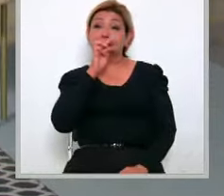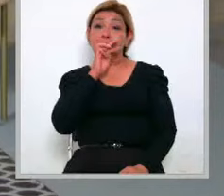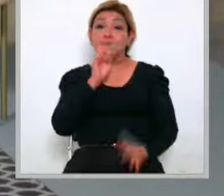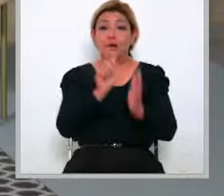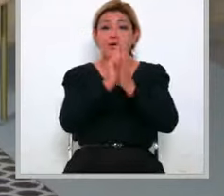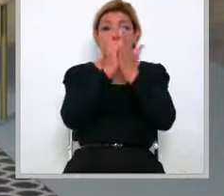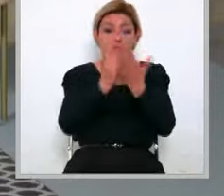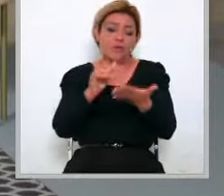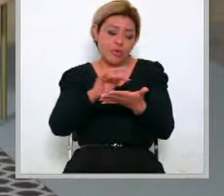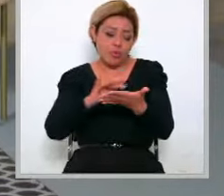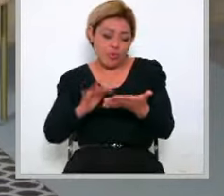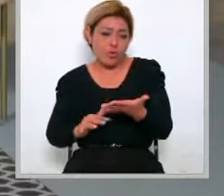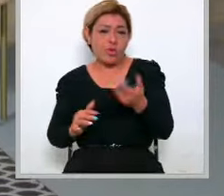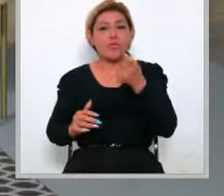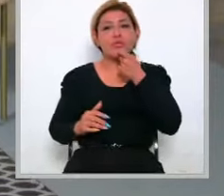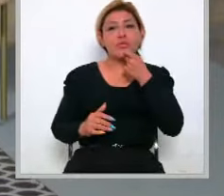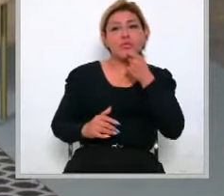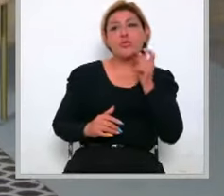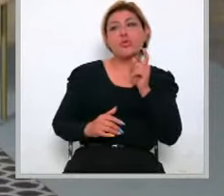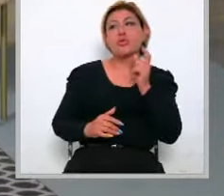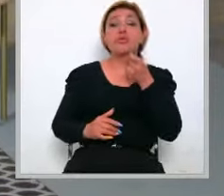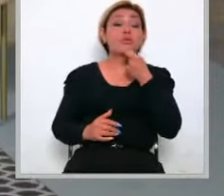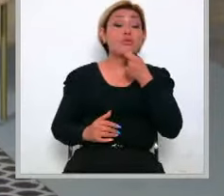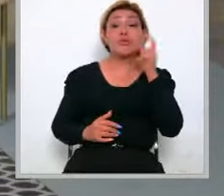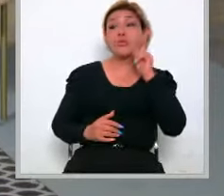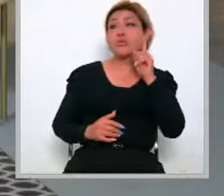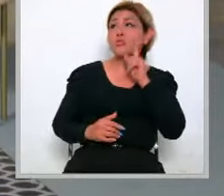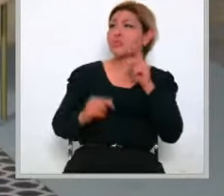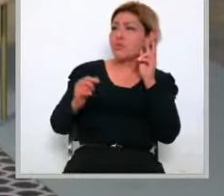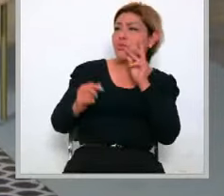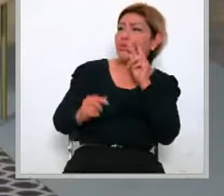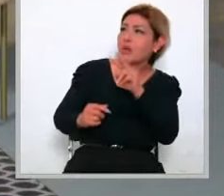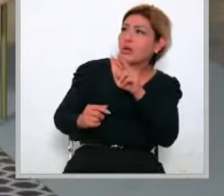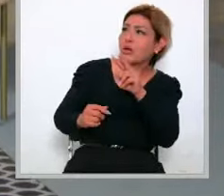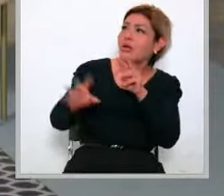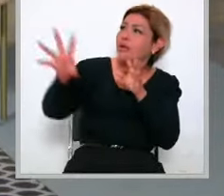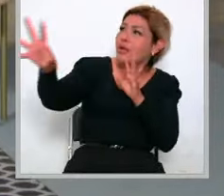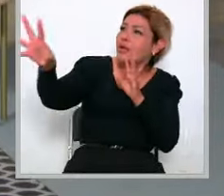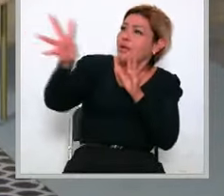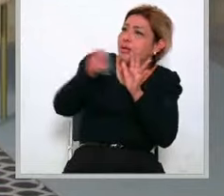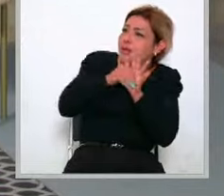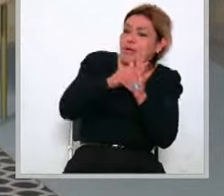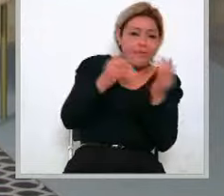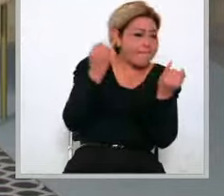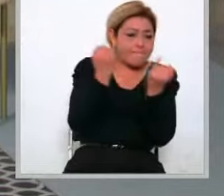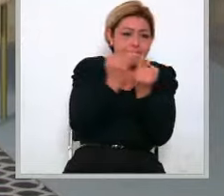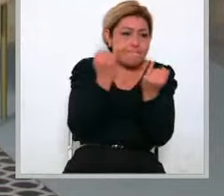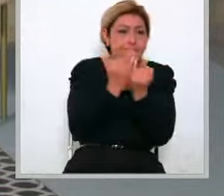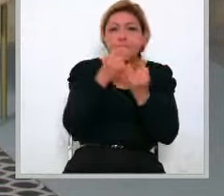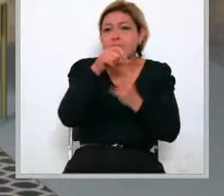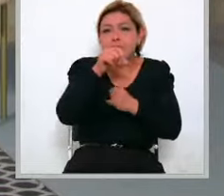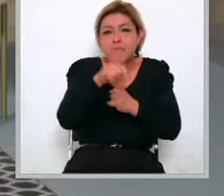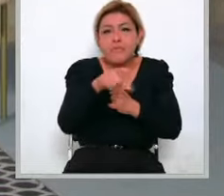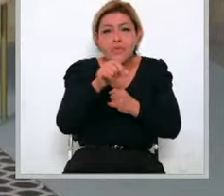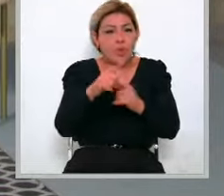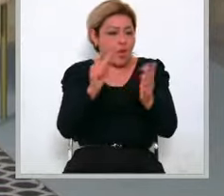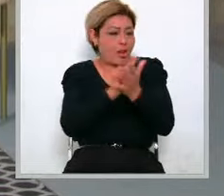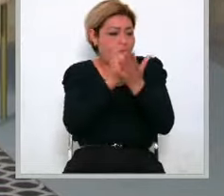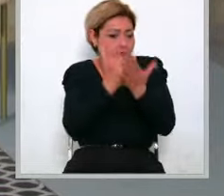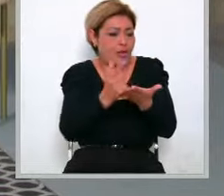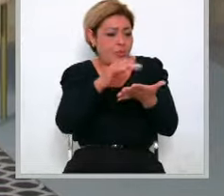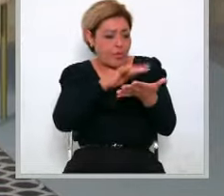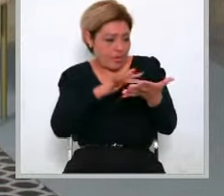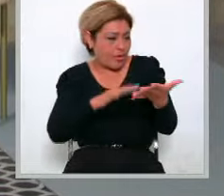y si quieren formar parte de muchísimas de estas cosas, así como a través y gracias a la virtualidad está llegando esta transmisión en las páginas oficiales del sistema